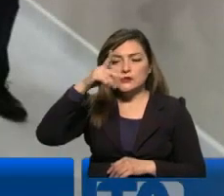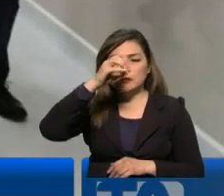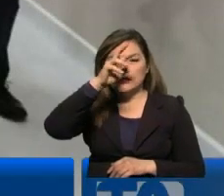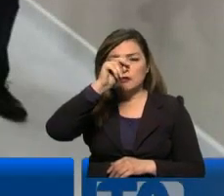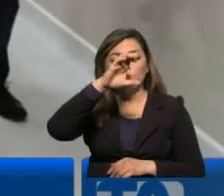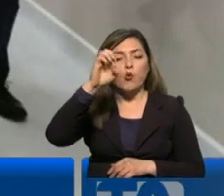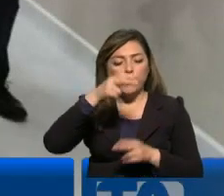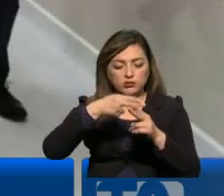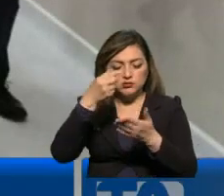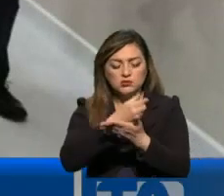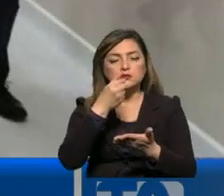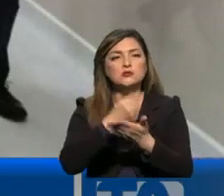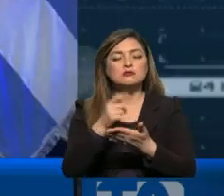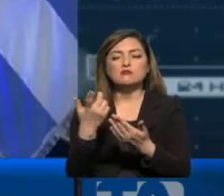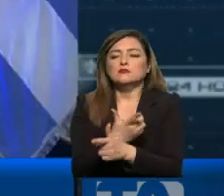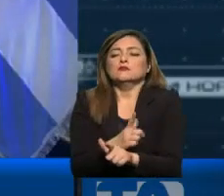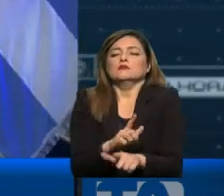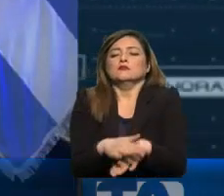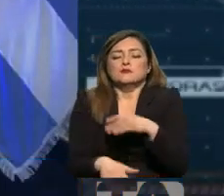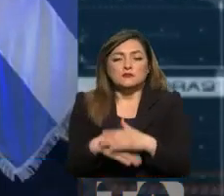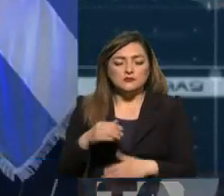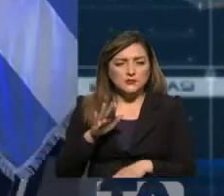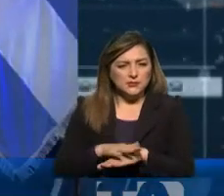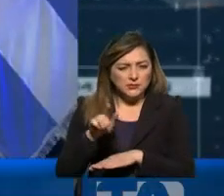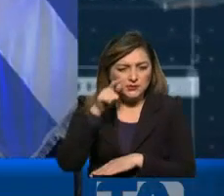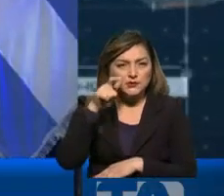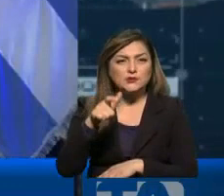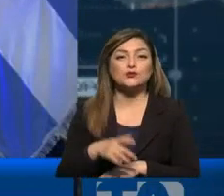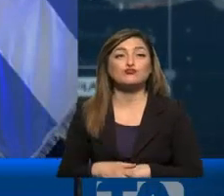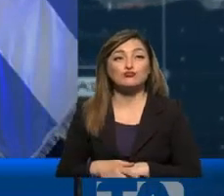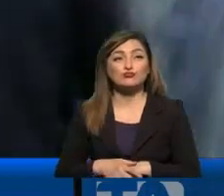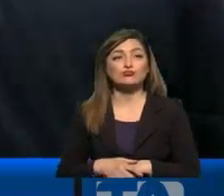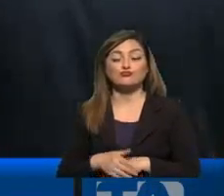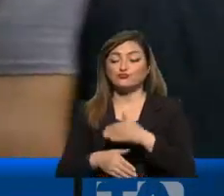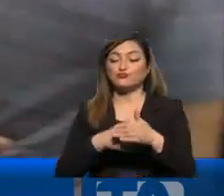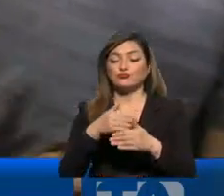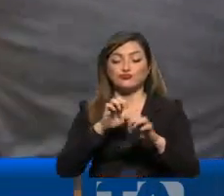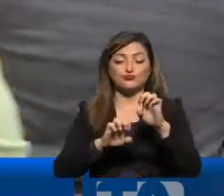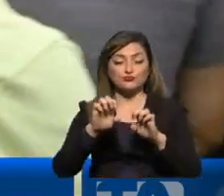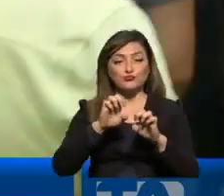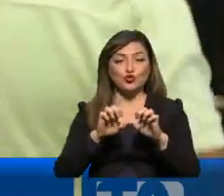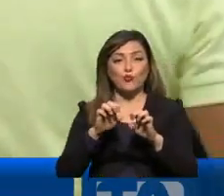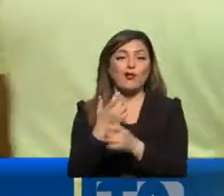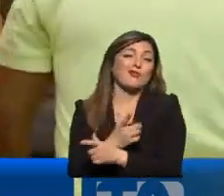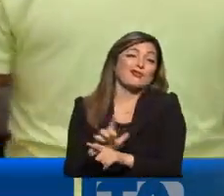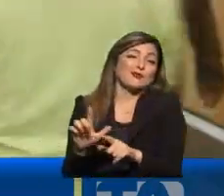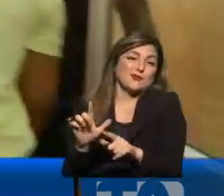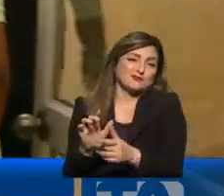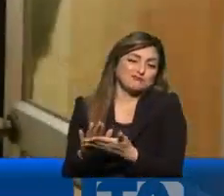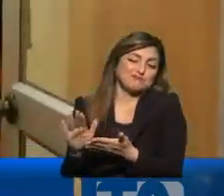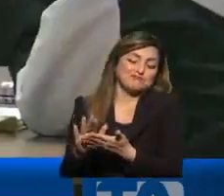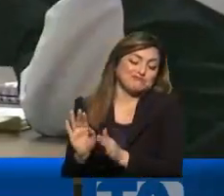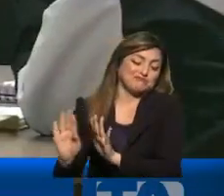ex gerente del hospital quien también fue vinculado por la fiscalía en la audiencia evaluatoria y preparatoria de juicio fue